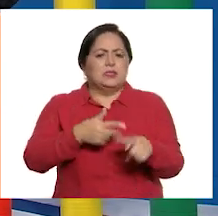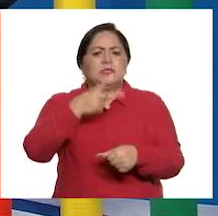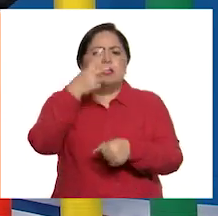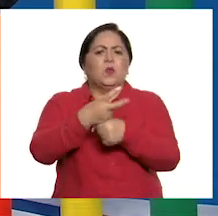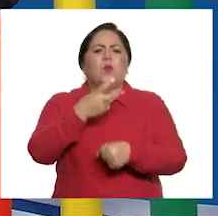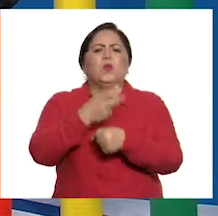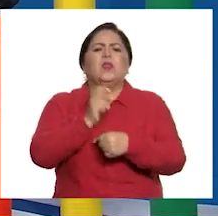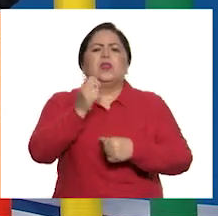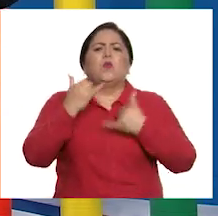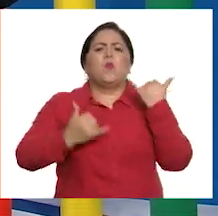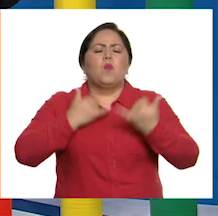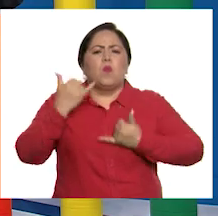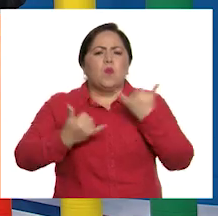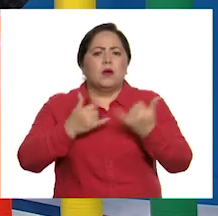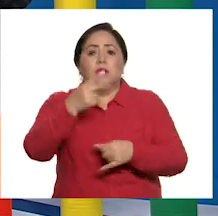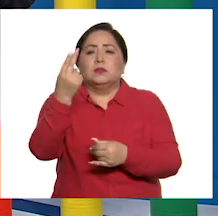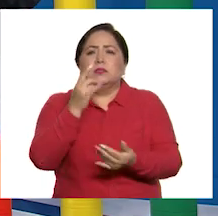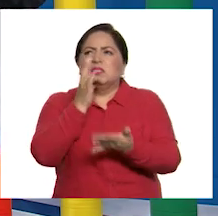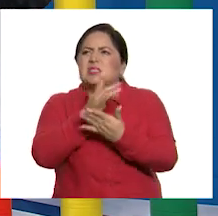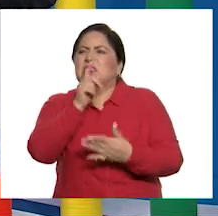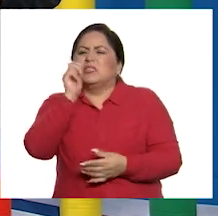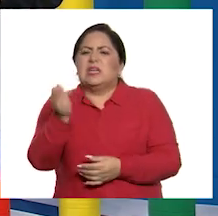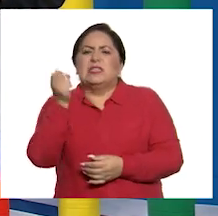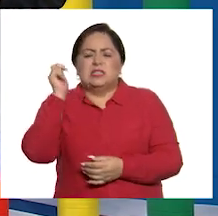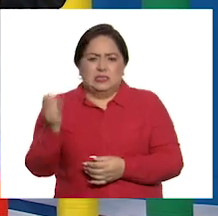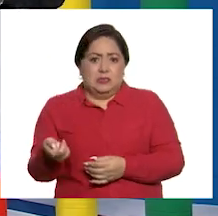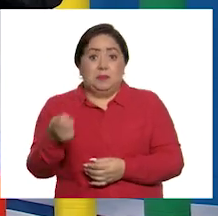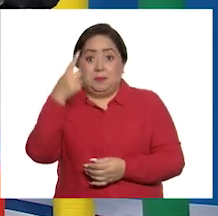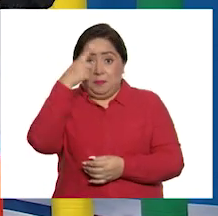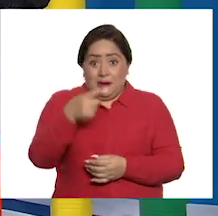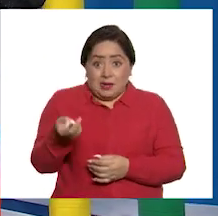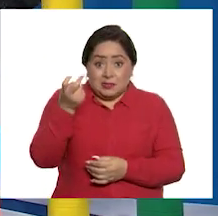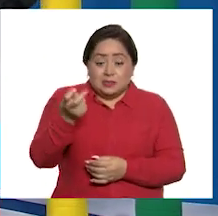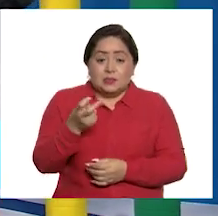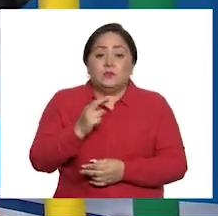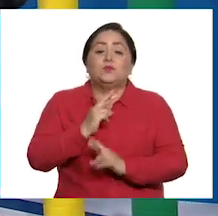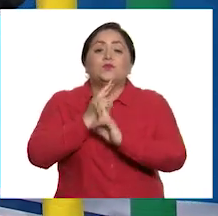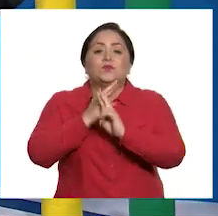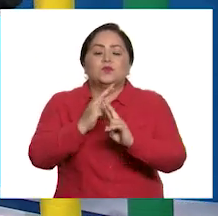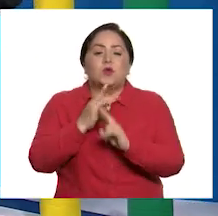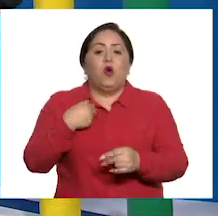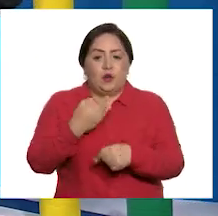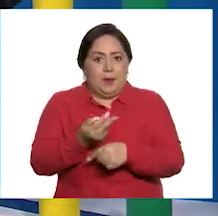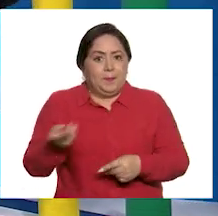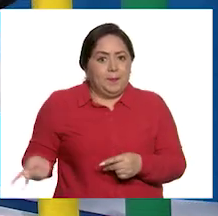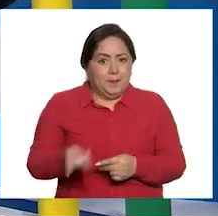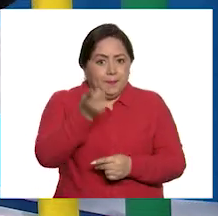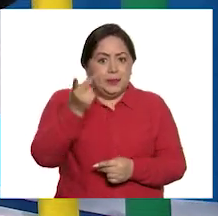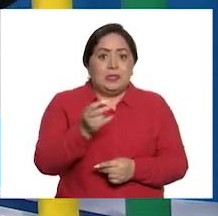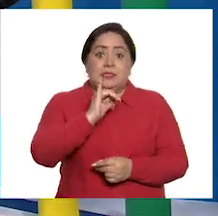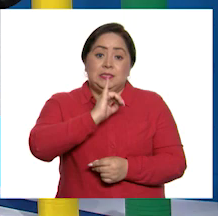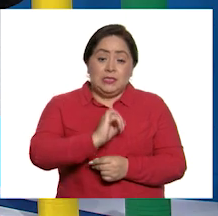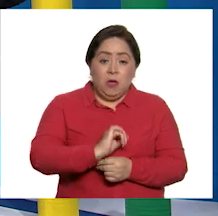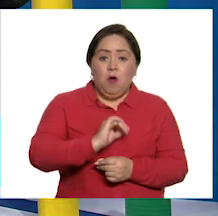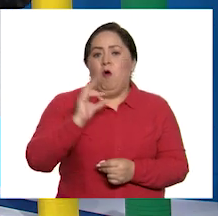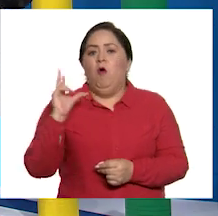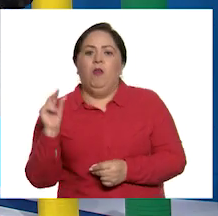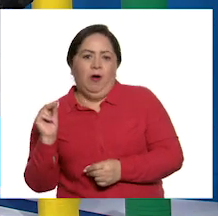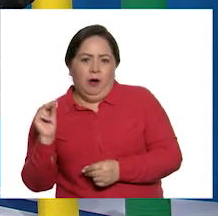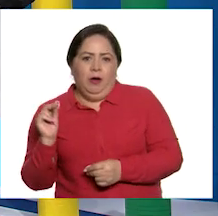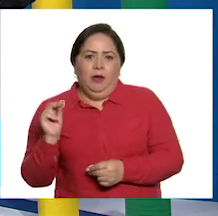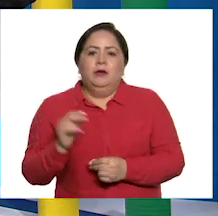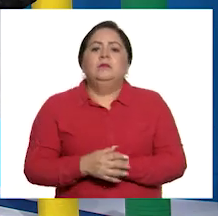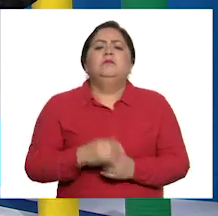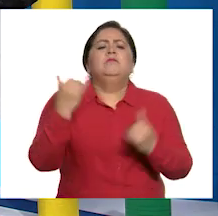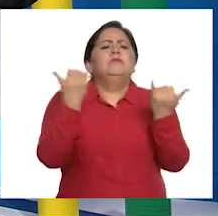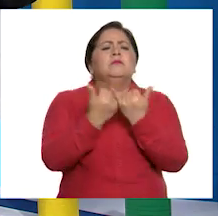segunda etapa del juego. Identifica qué es. Y para ello contestaremos las siguientes preguntas con un sí o un no.